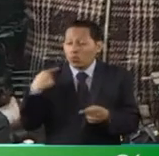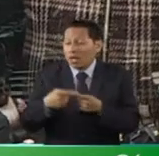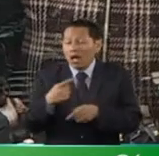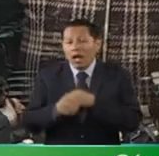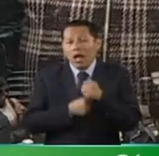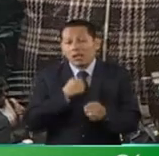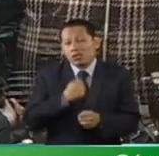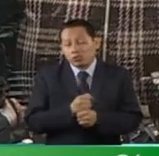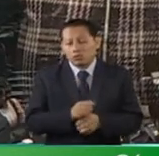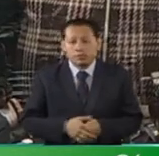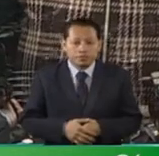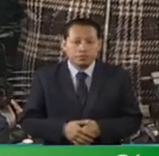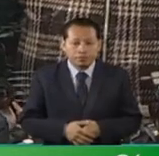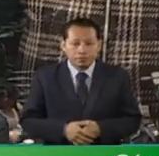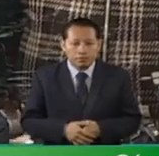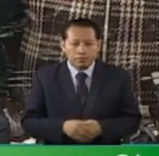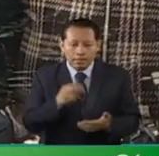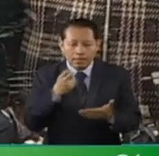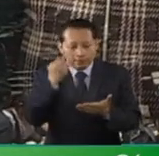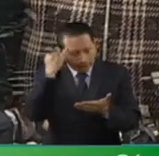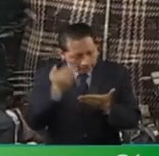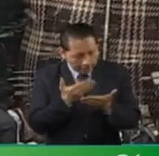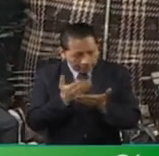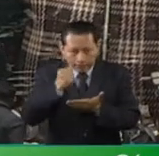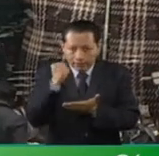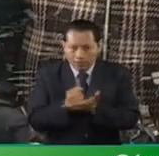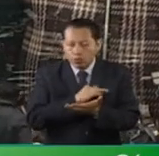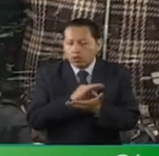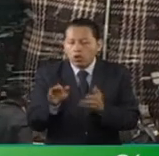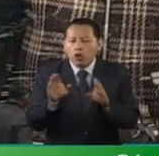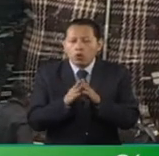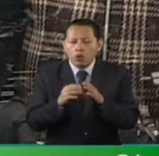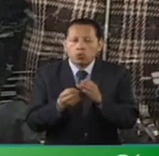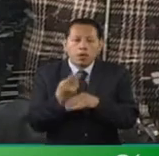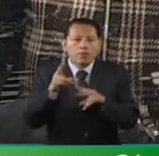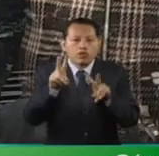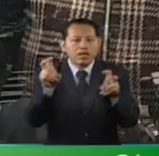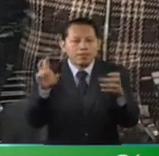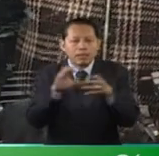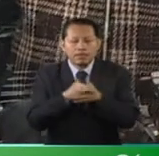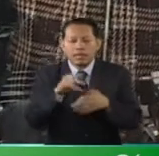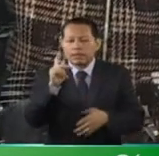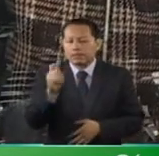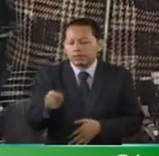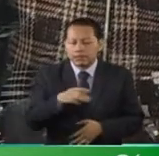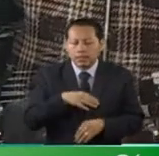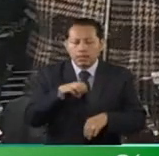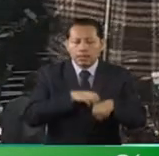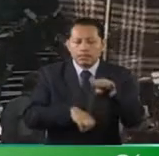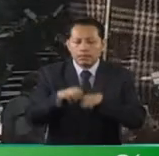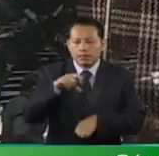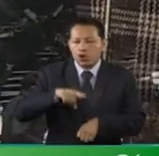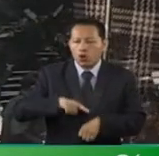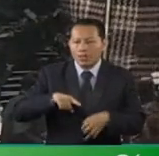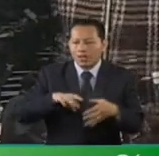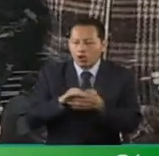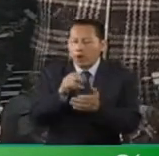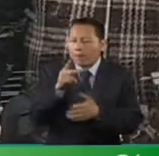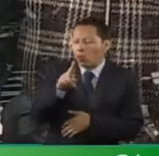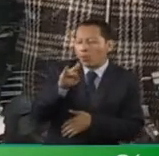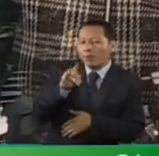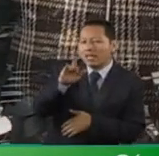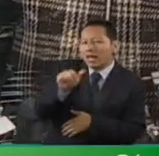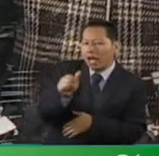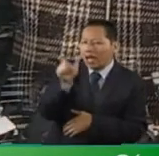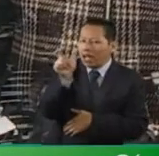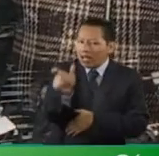años? De aprobarse esta iniciativa, introduce un nuevo término que es empresa pública del Estado. Este